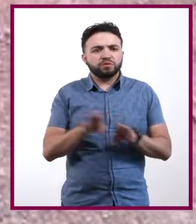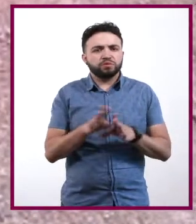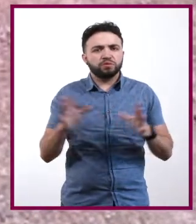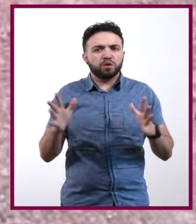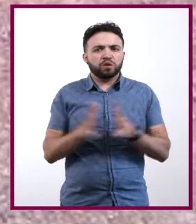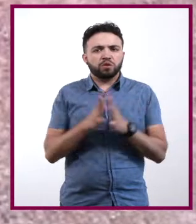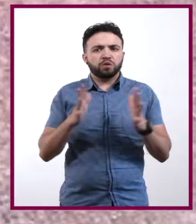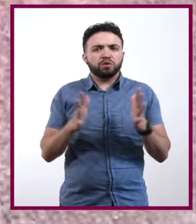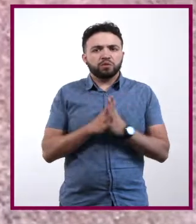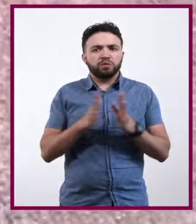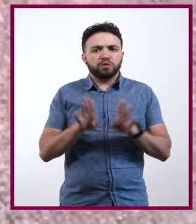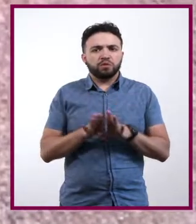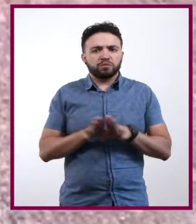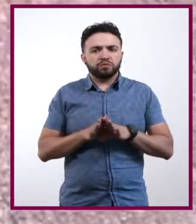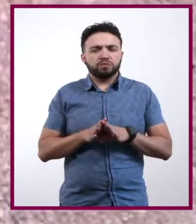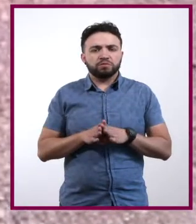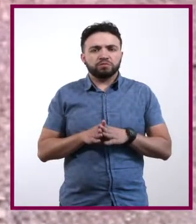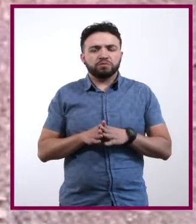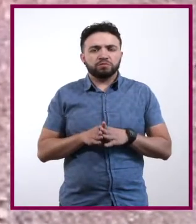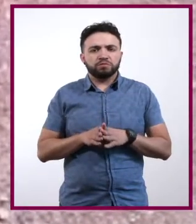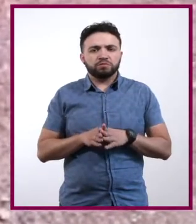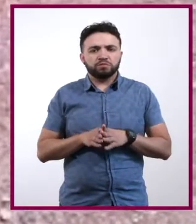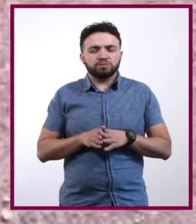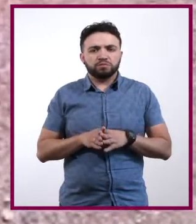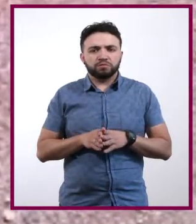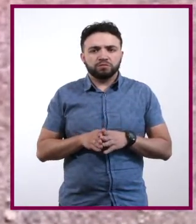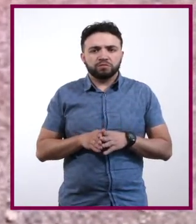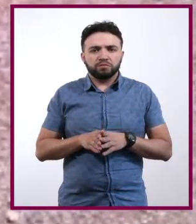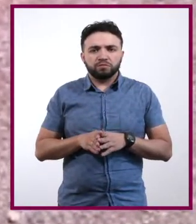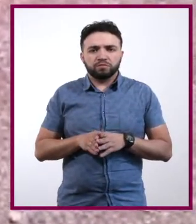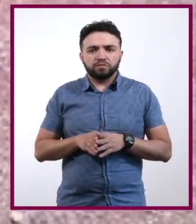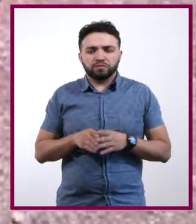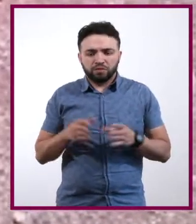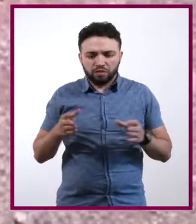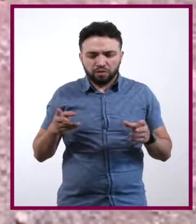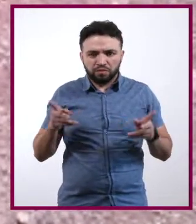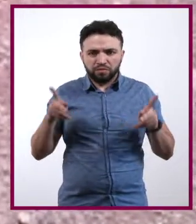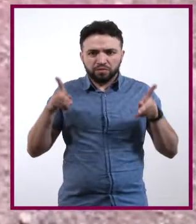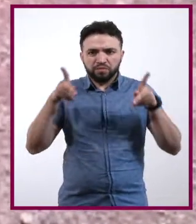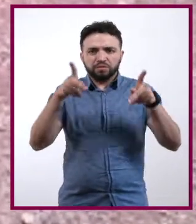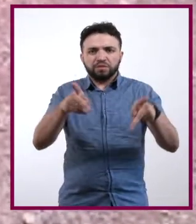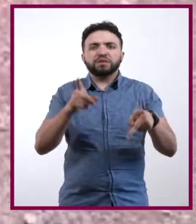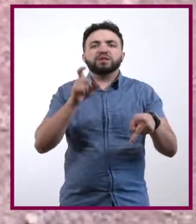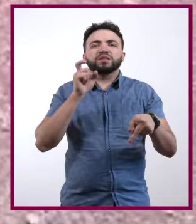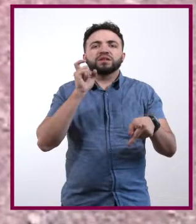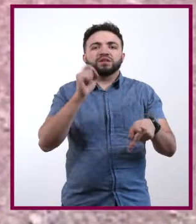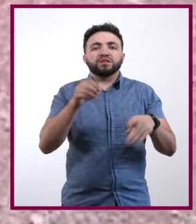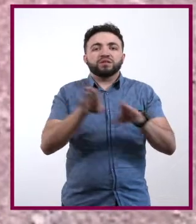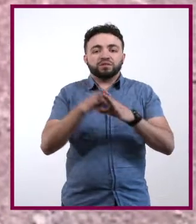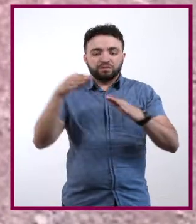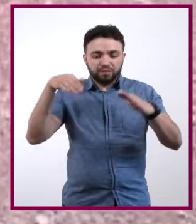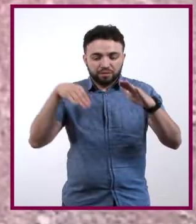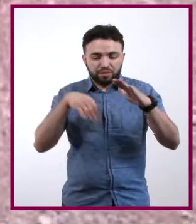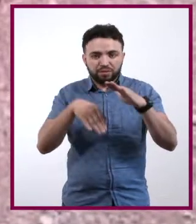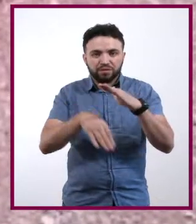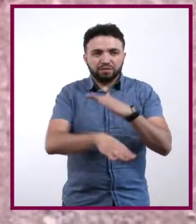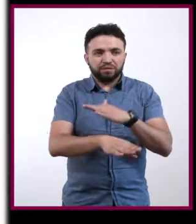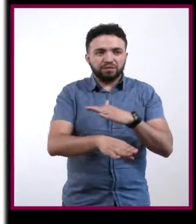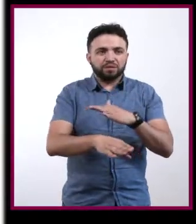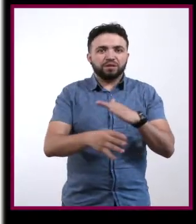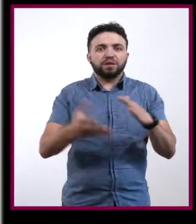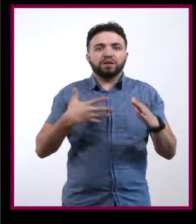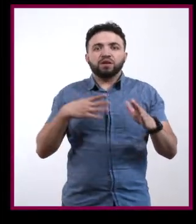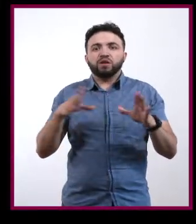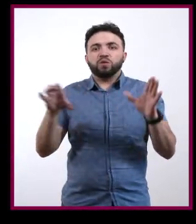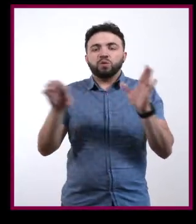tradición funeraria en la que se utilizaron tumbas subterráneas con cámaras que pueden